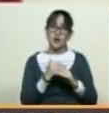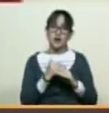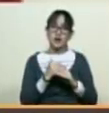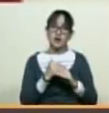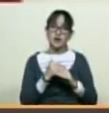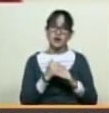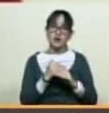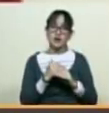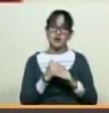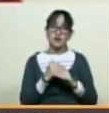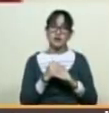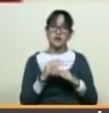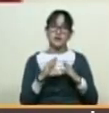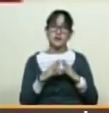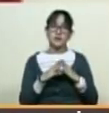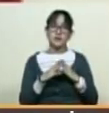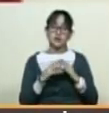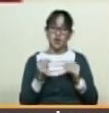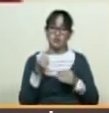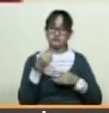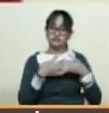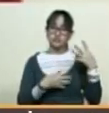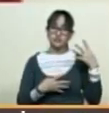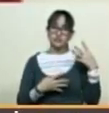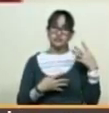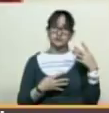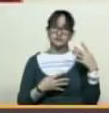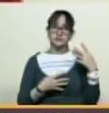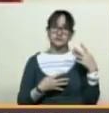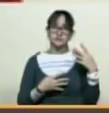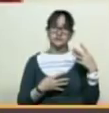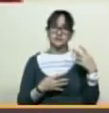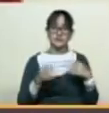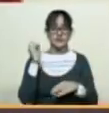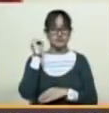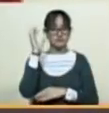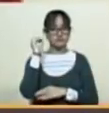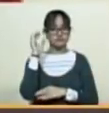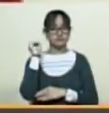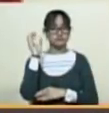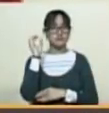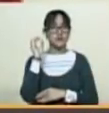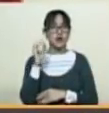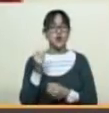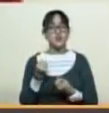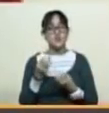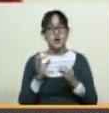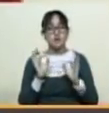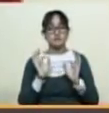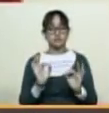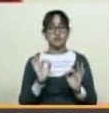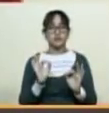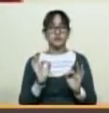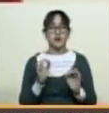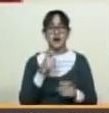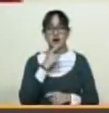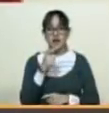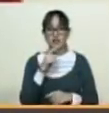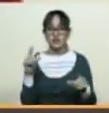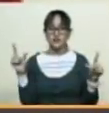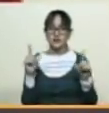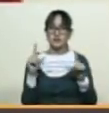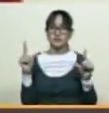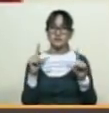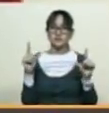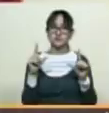para todos los contendientes en la campaña electoral el número establecido tanto en la radio, en la